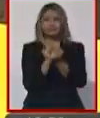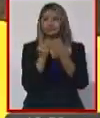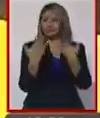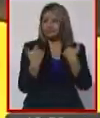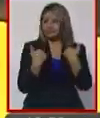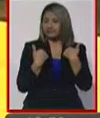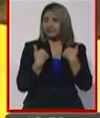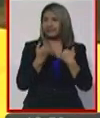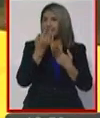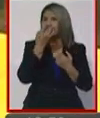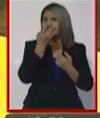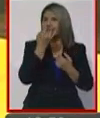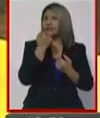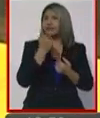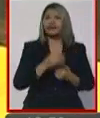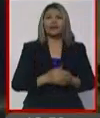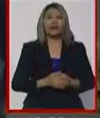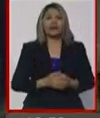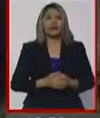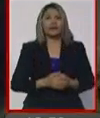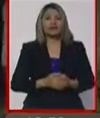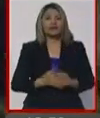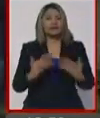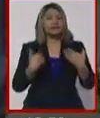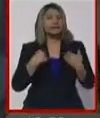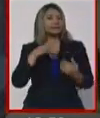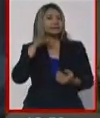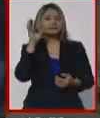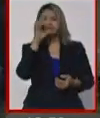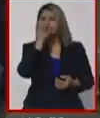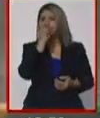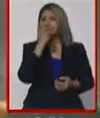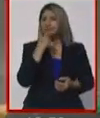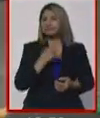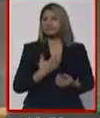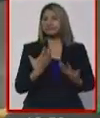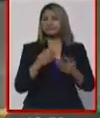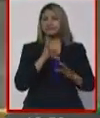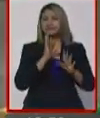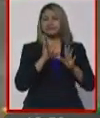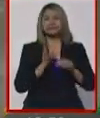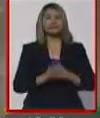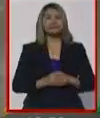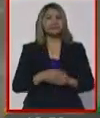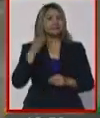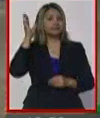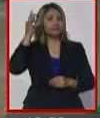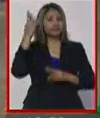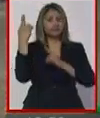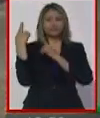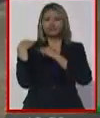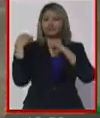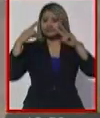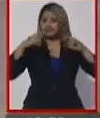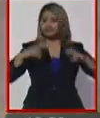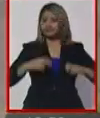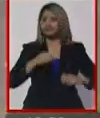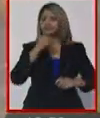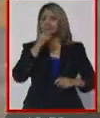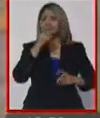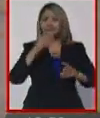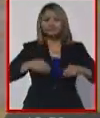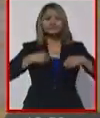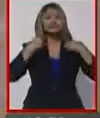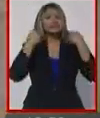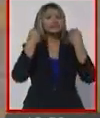encontradas en posesión de las sustancias controladas se acogieron a su derecho constitucional de guardar silencio. El fiscal asignado investiga quién